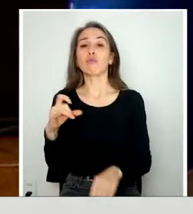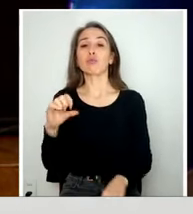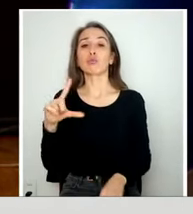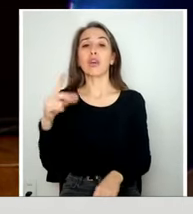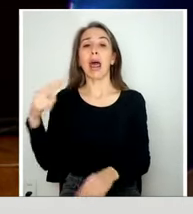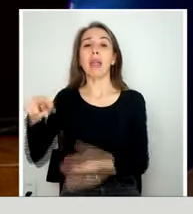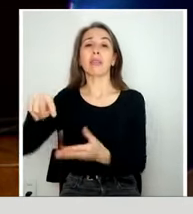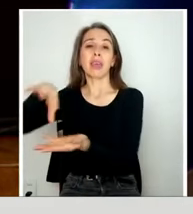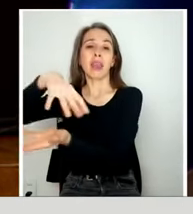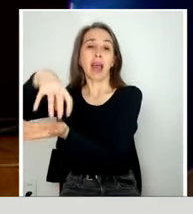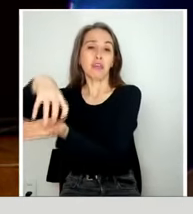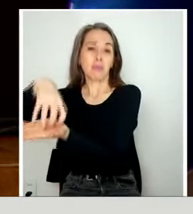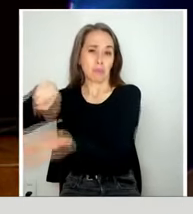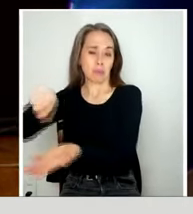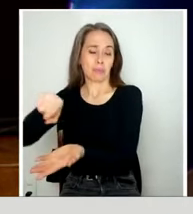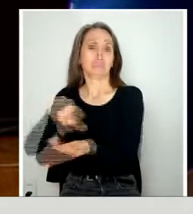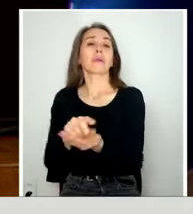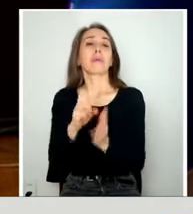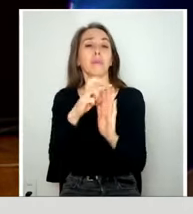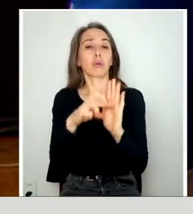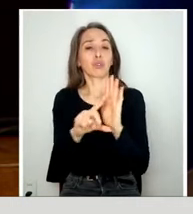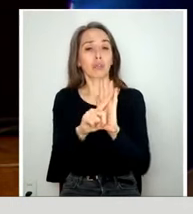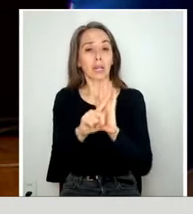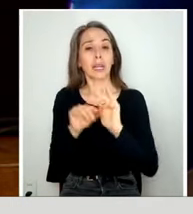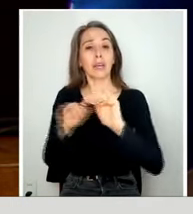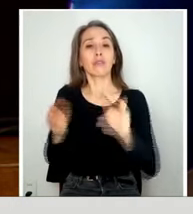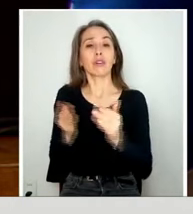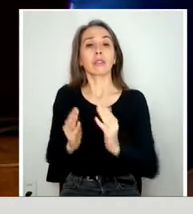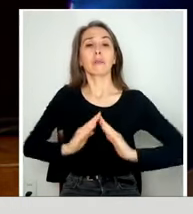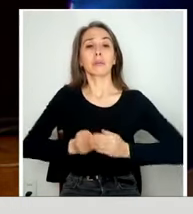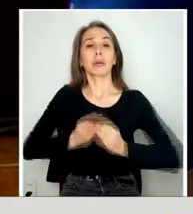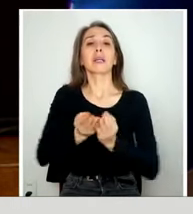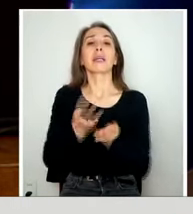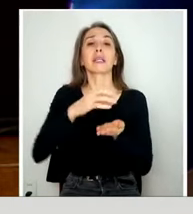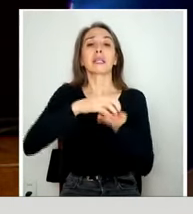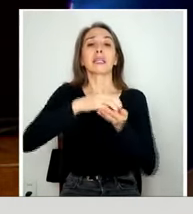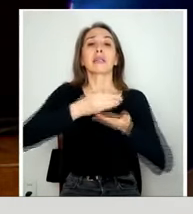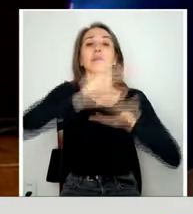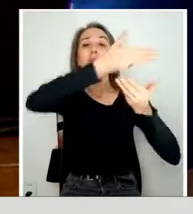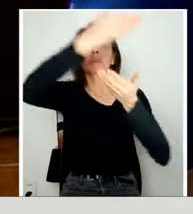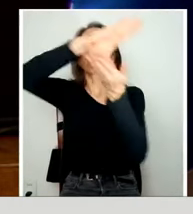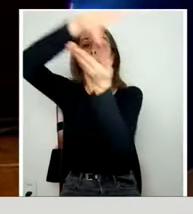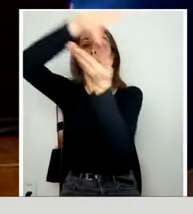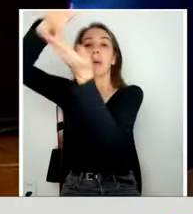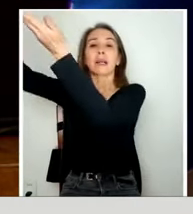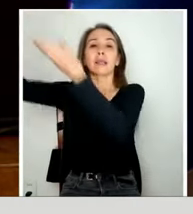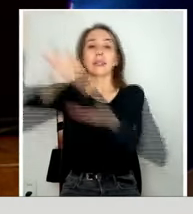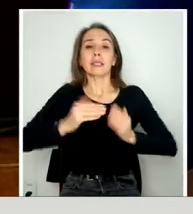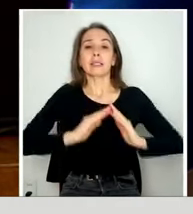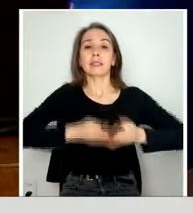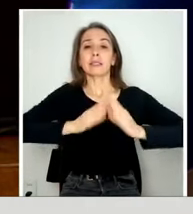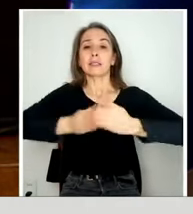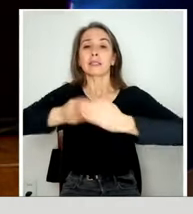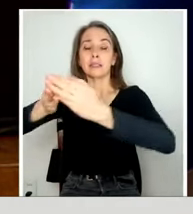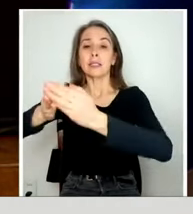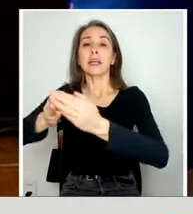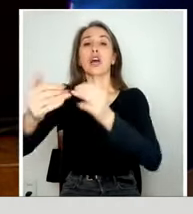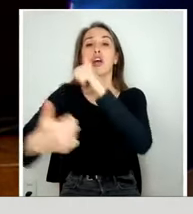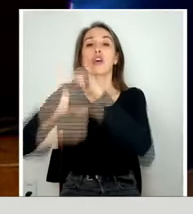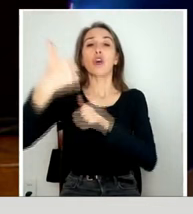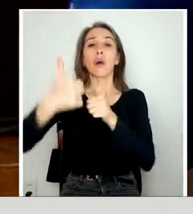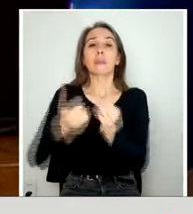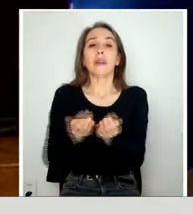el que modifica la ley de fomento la Marina mercante y la ley de navegación para fomentar la competencia en el mercado del cabotaje